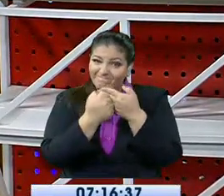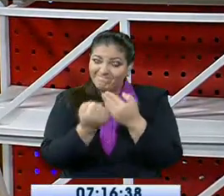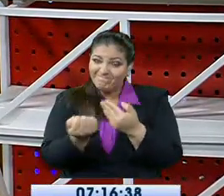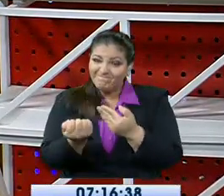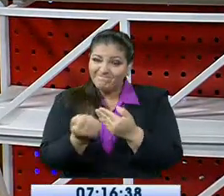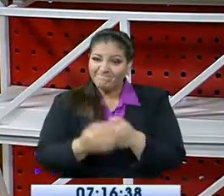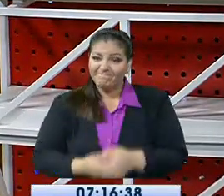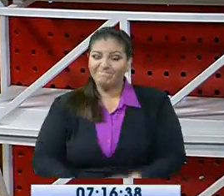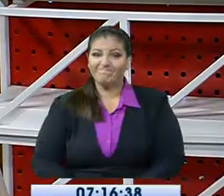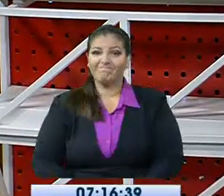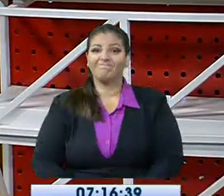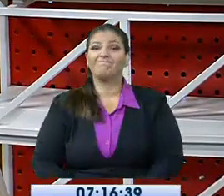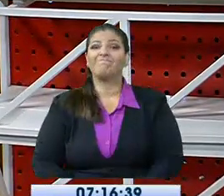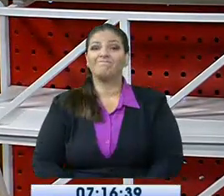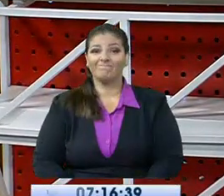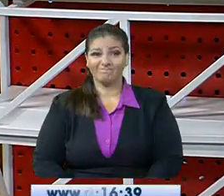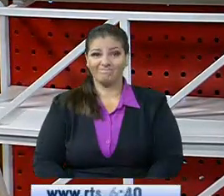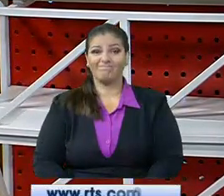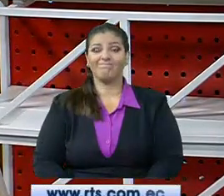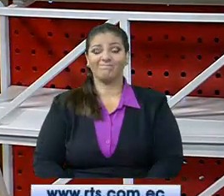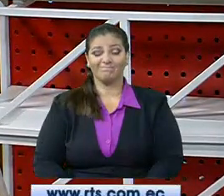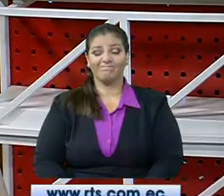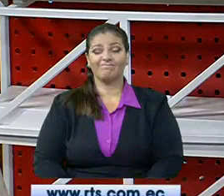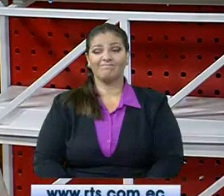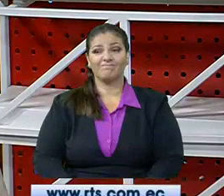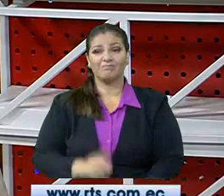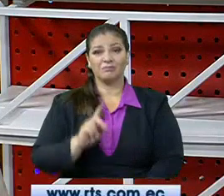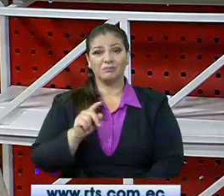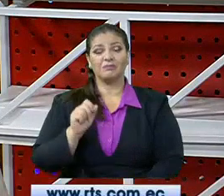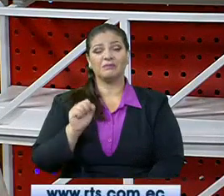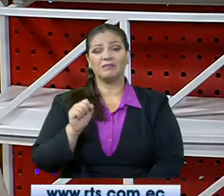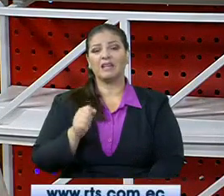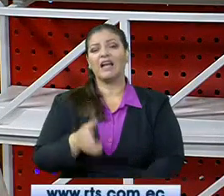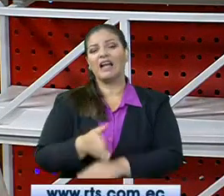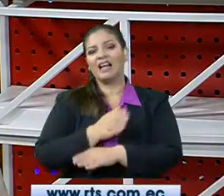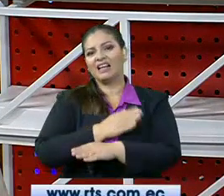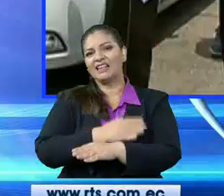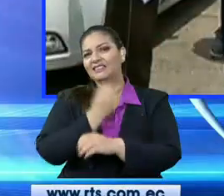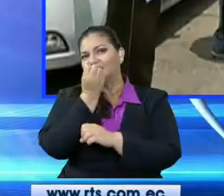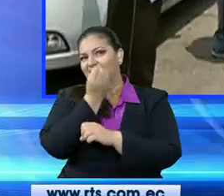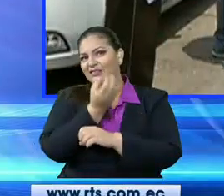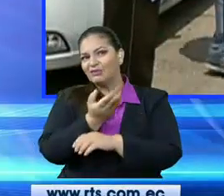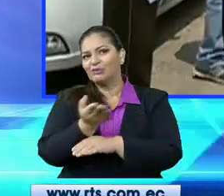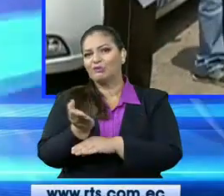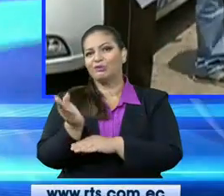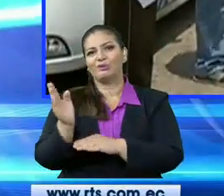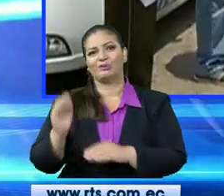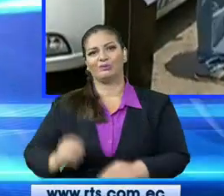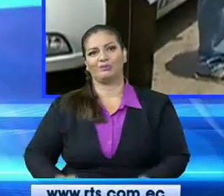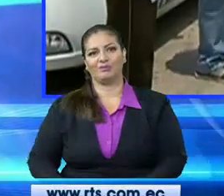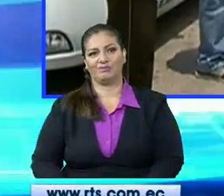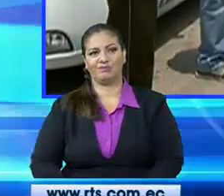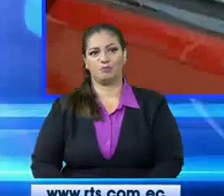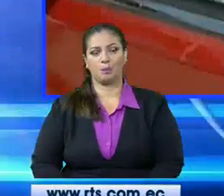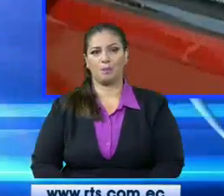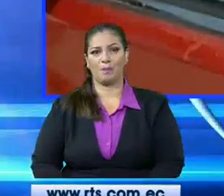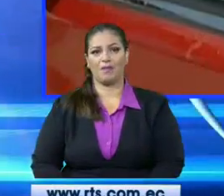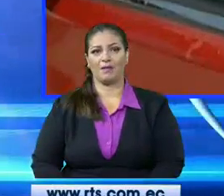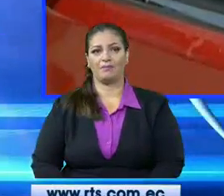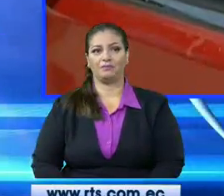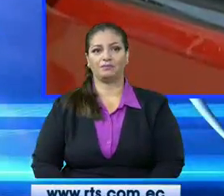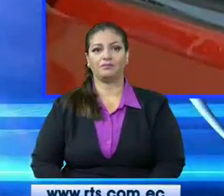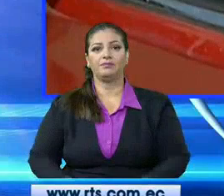¿Cuántas veces? No sé cuántas. Si me pongo a contarlas, pues no termino hoy. Lo que hemos dicho nosotros